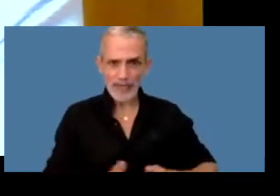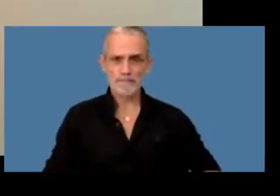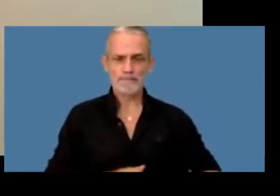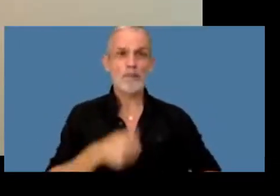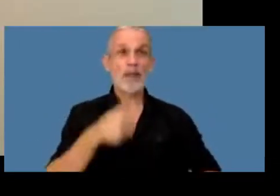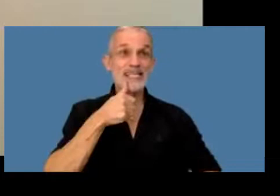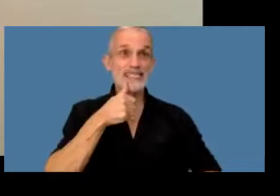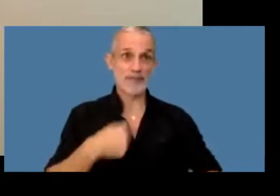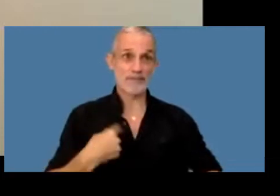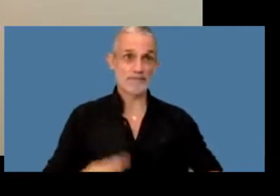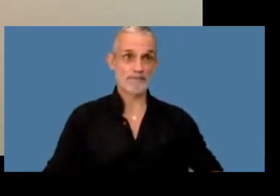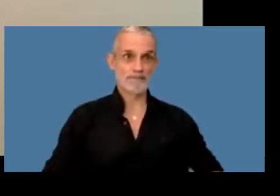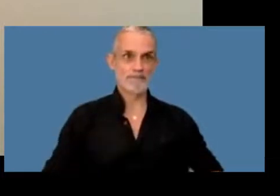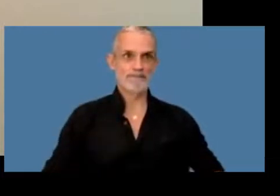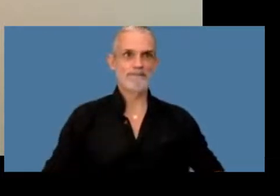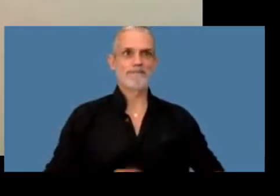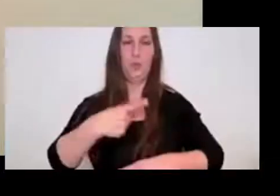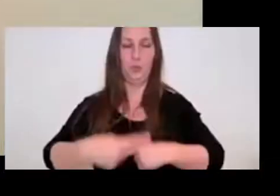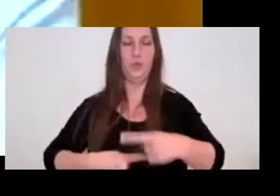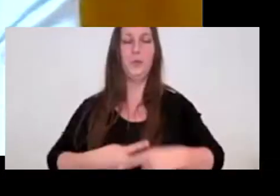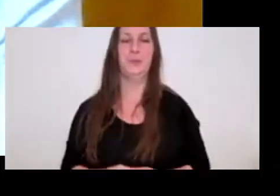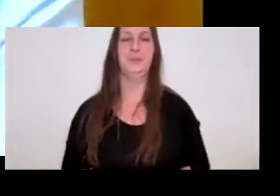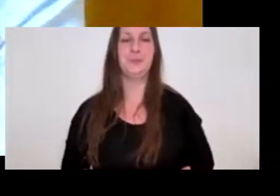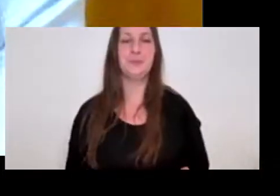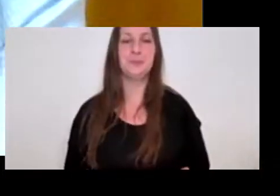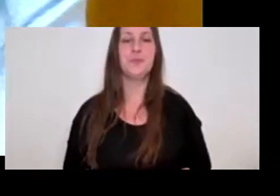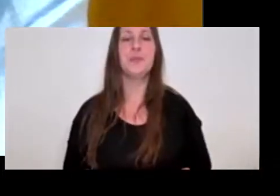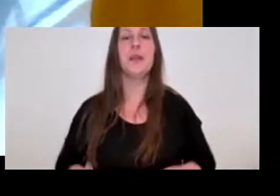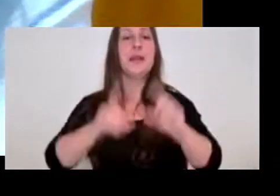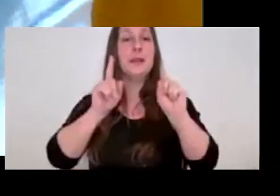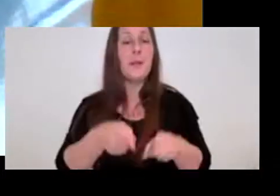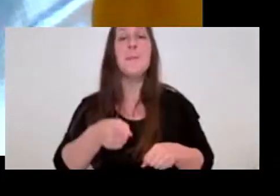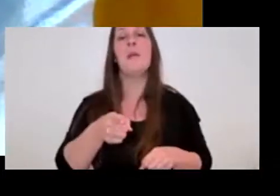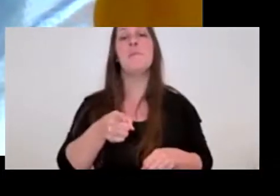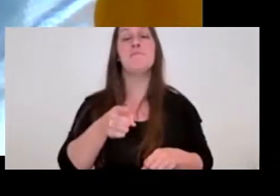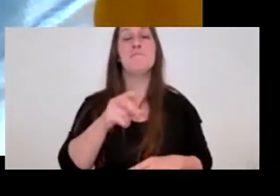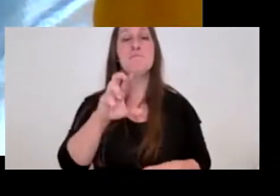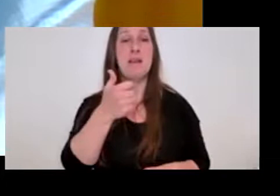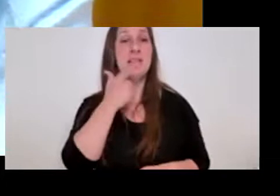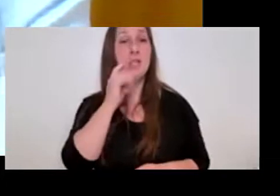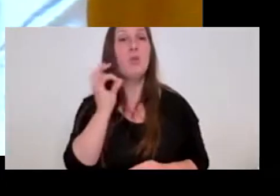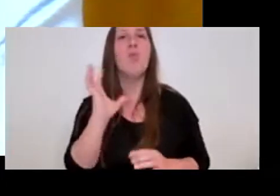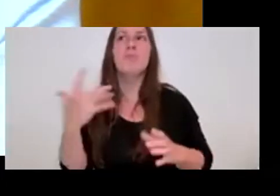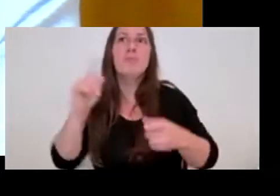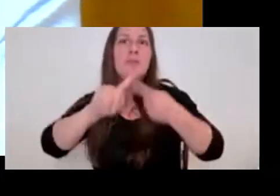Claro. Porque eso no, el pasivo también conforma el patrimonio, digamos, ¿no?